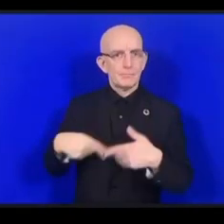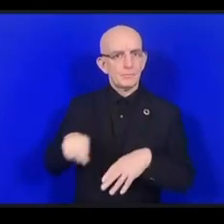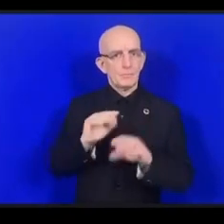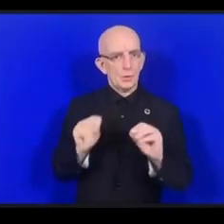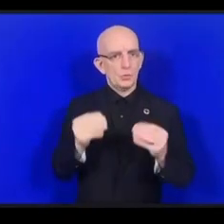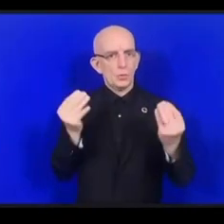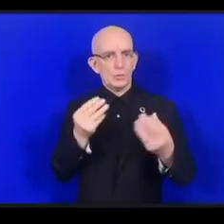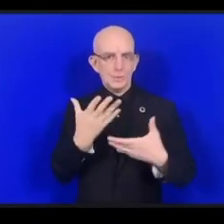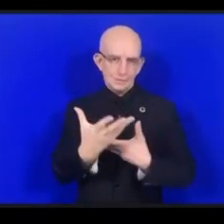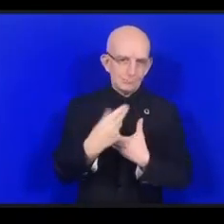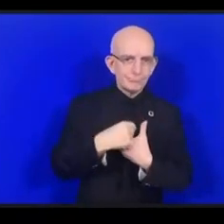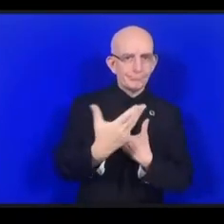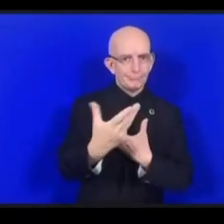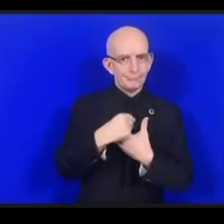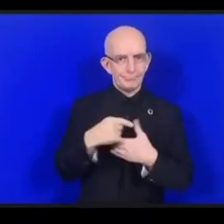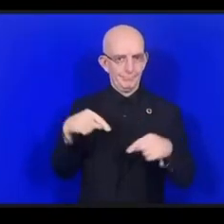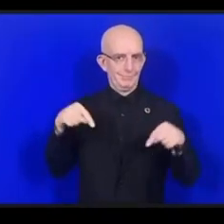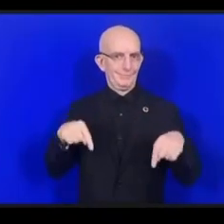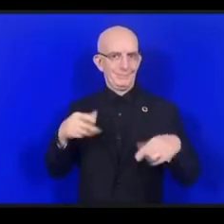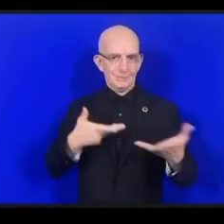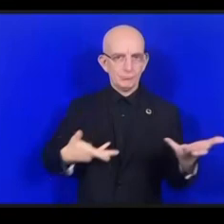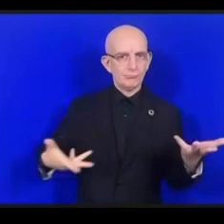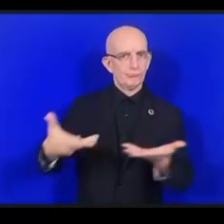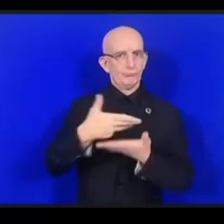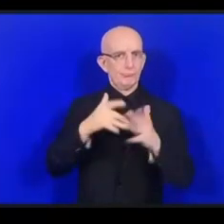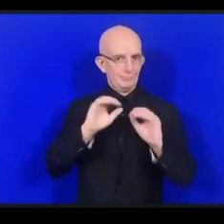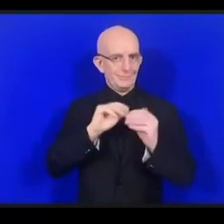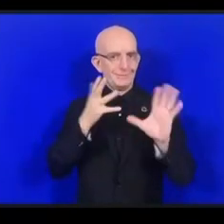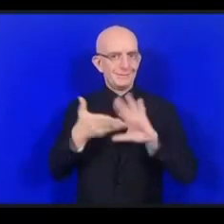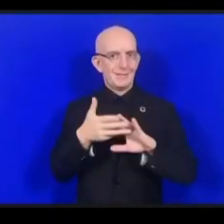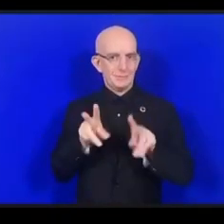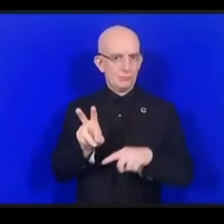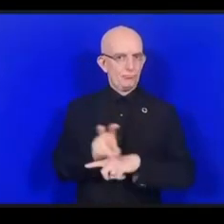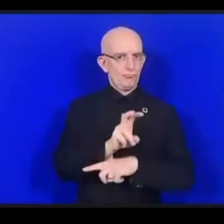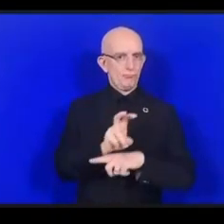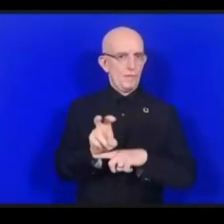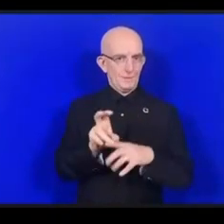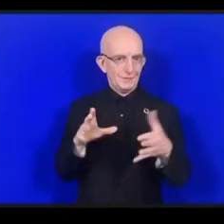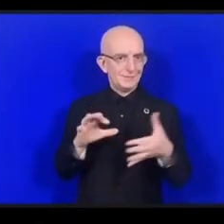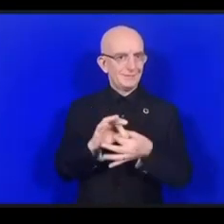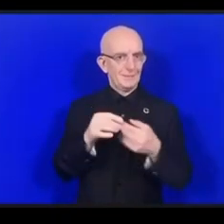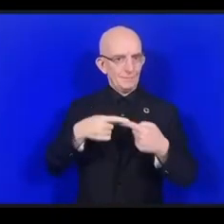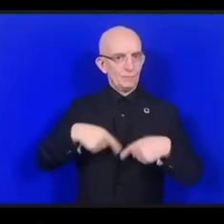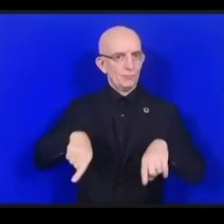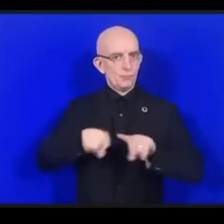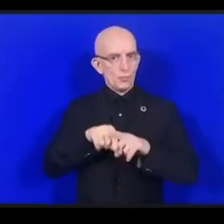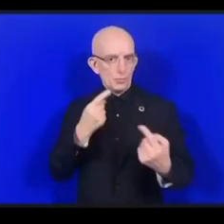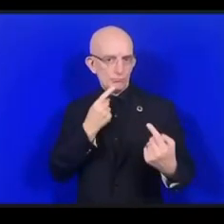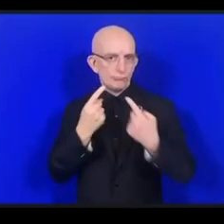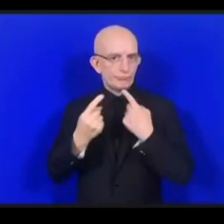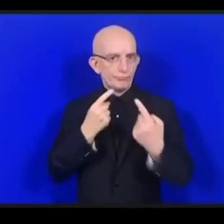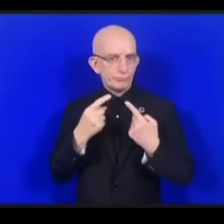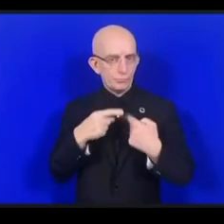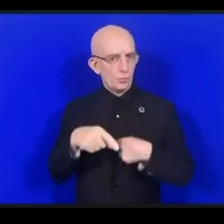participar en la gobernanza de internet en el sur de